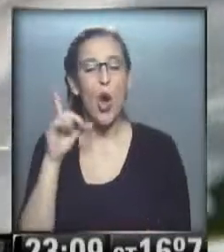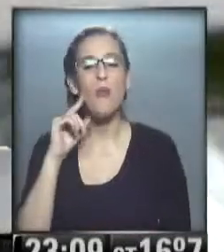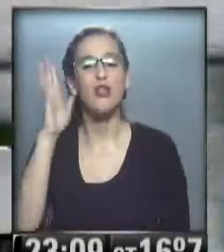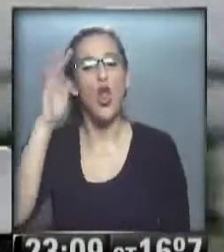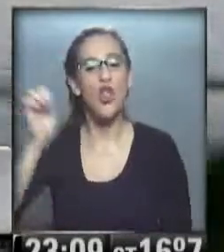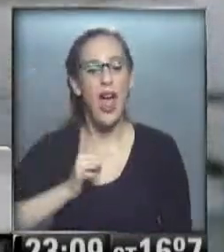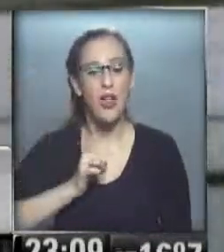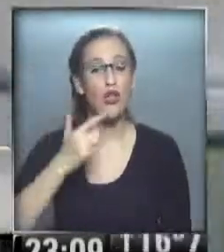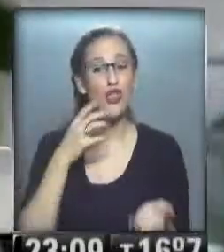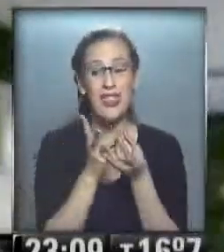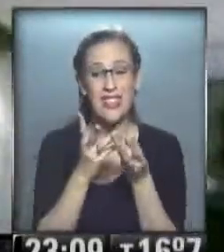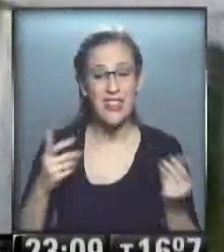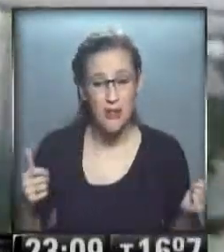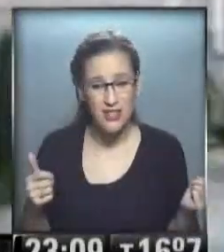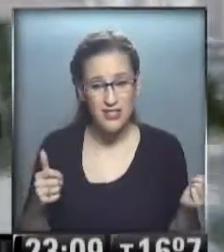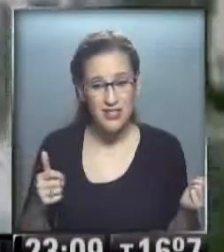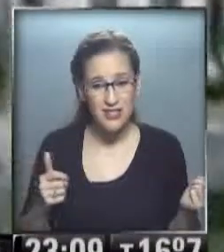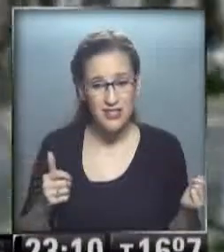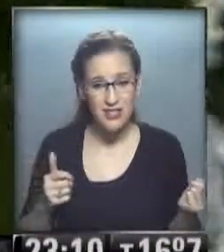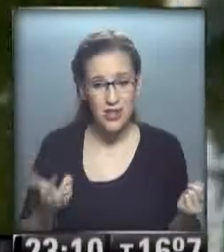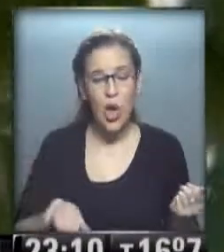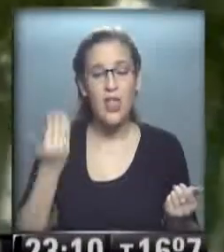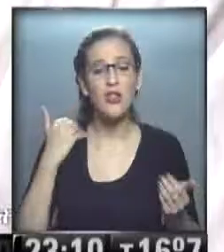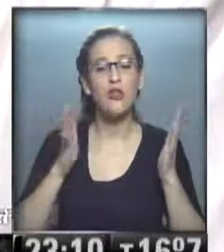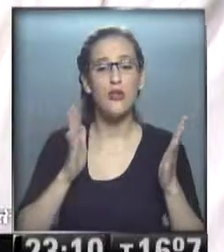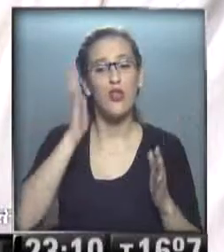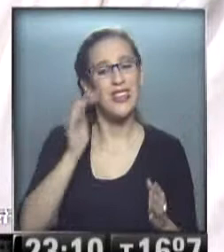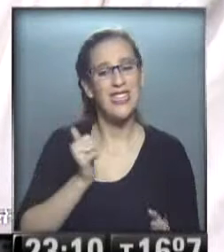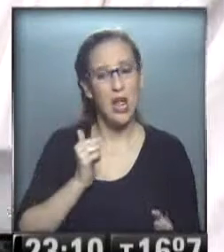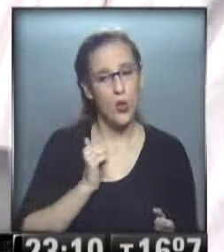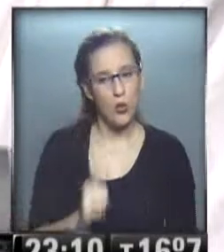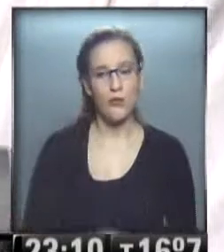detenido desaparecido durante la dictadura cívico-militar.